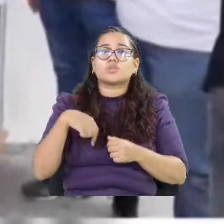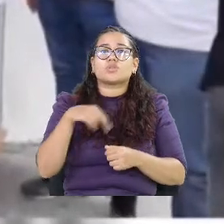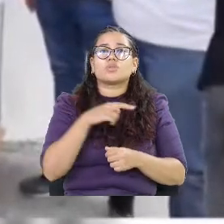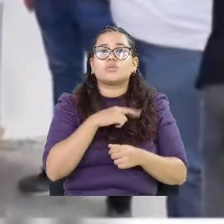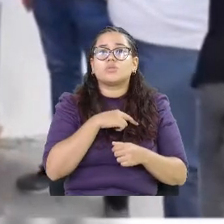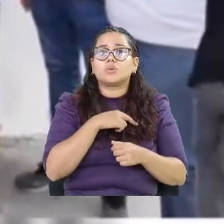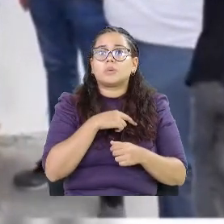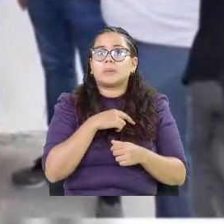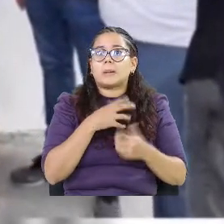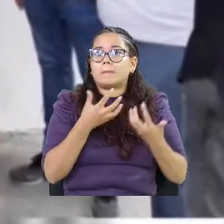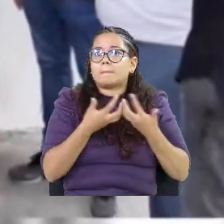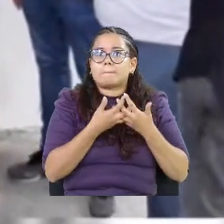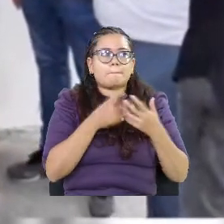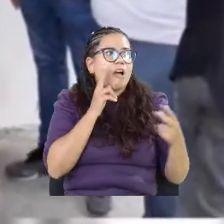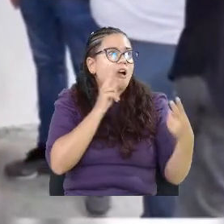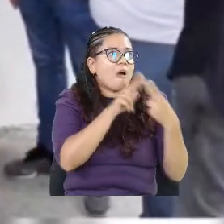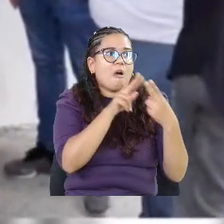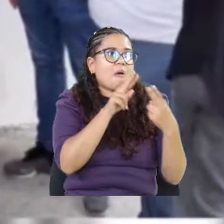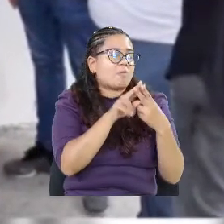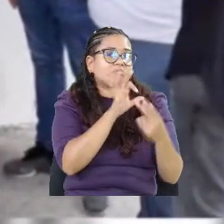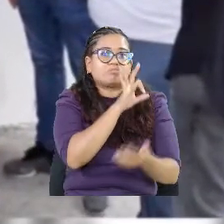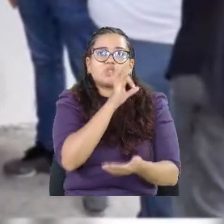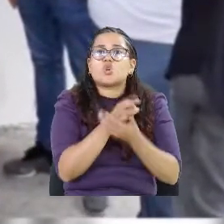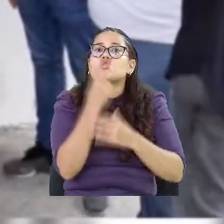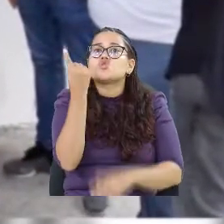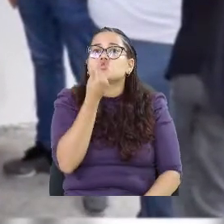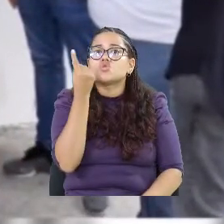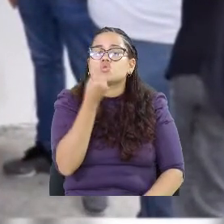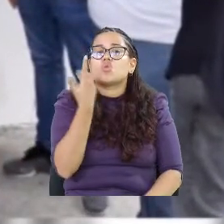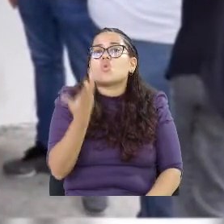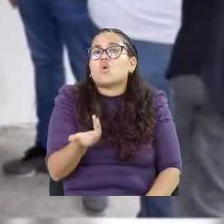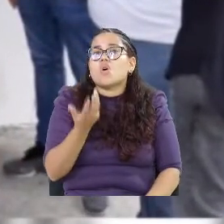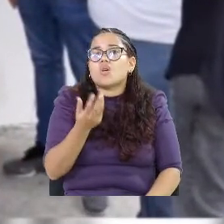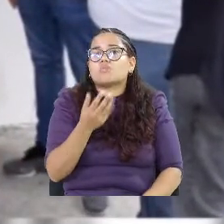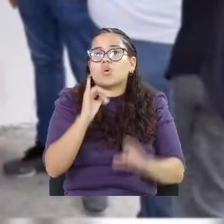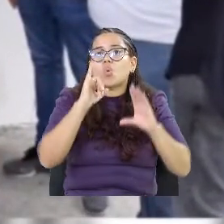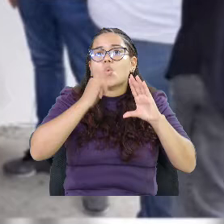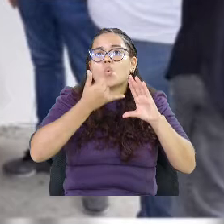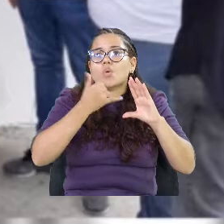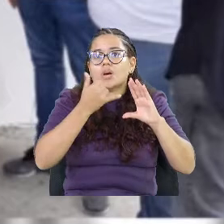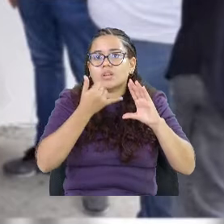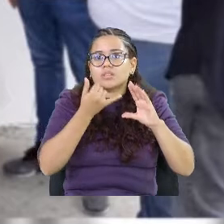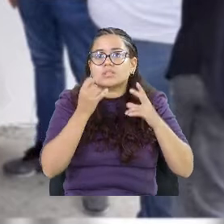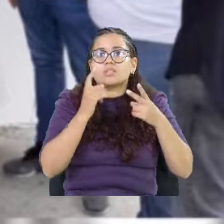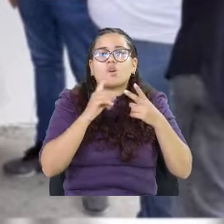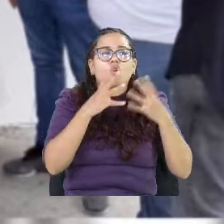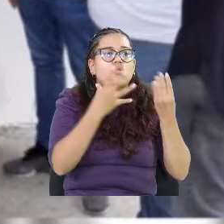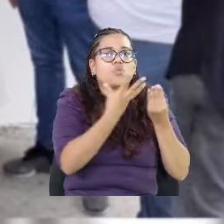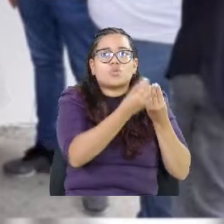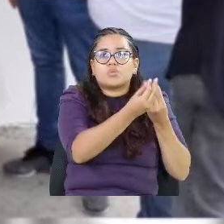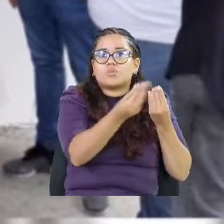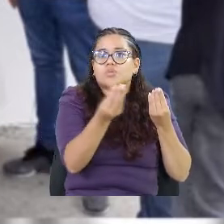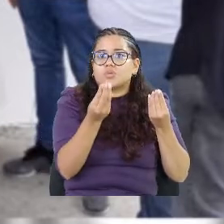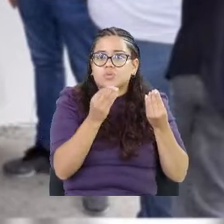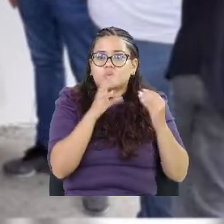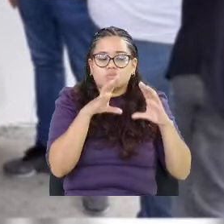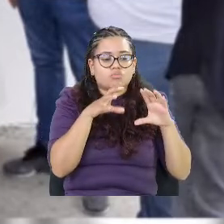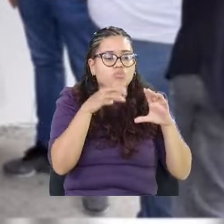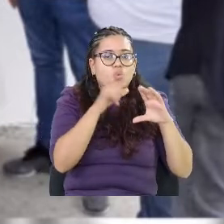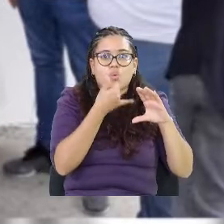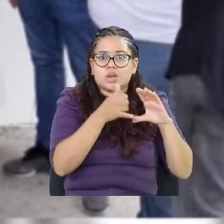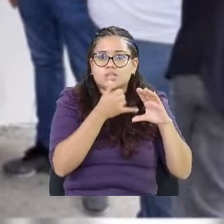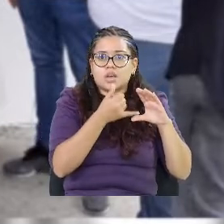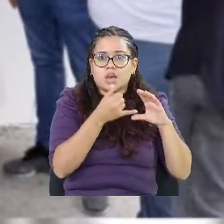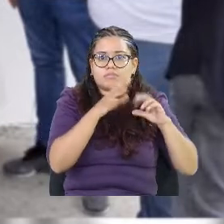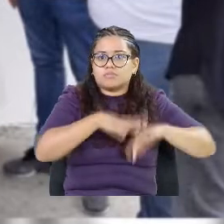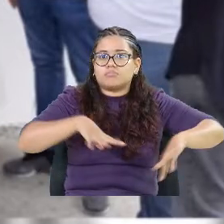conocernos unos a los otros, todo por medio de WhatsApp, de grupos que se armaron en las diferentes